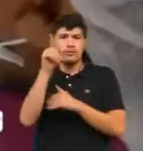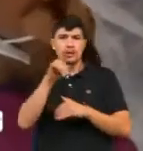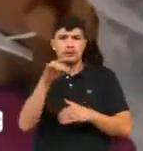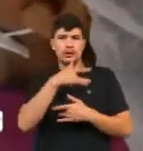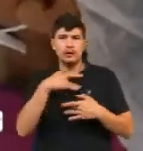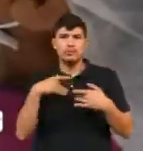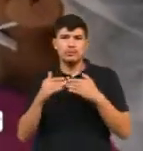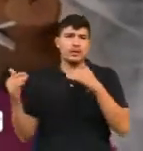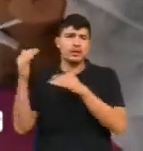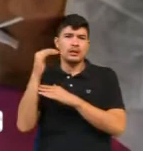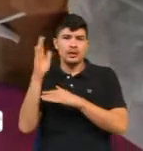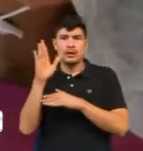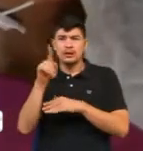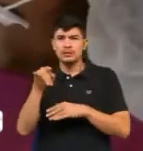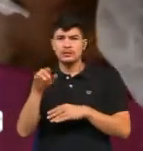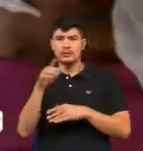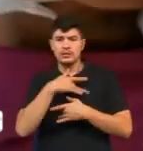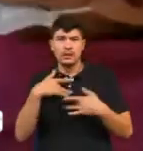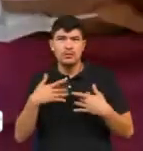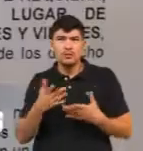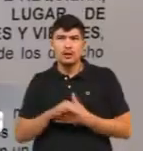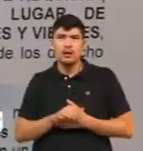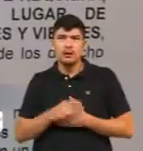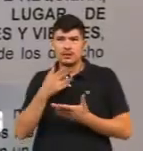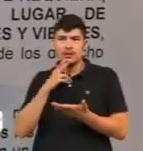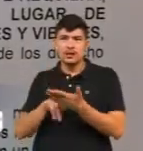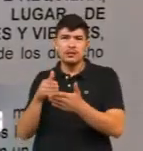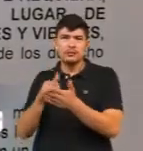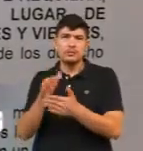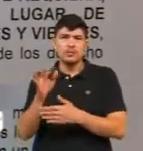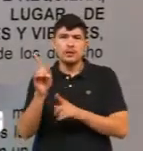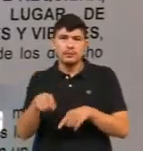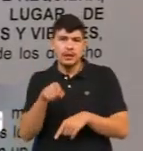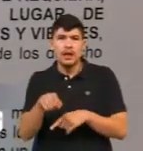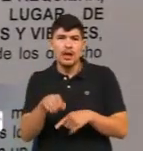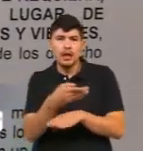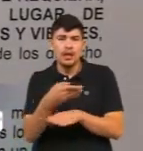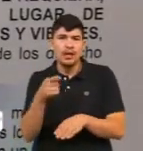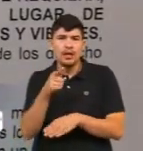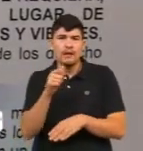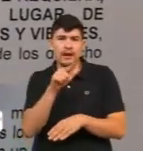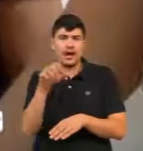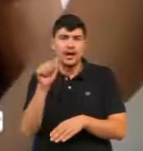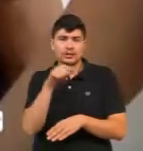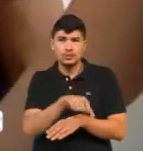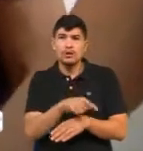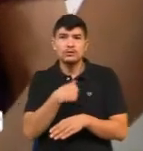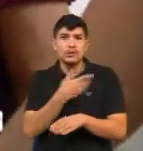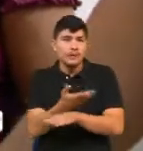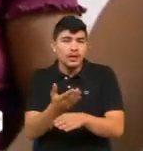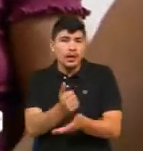Superintendencia de Salud. Proferí una tutela que se instauró donde hay proferido un fallo. He pedido